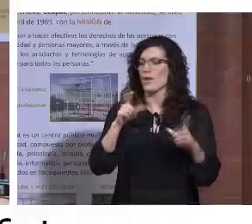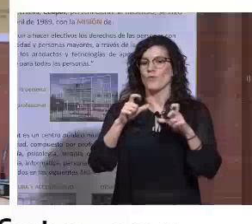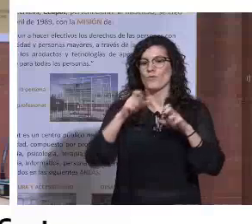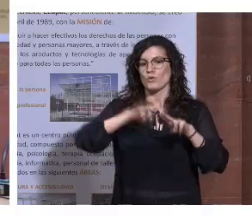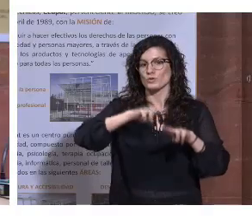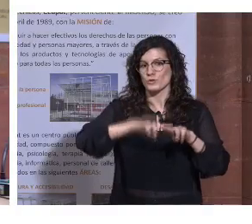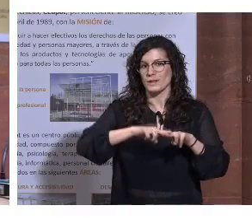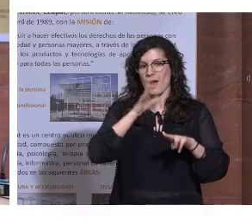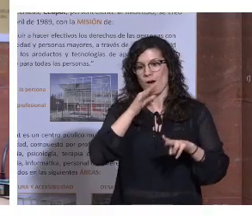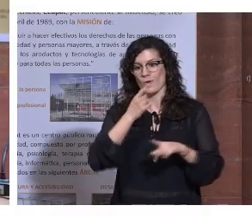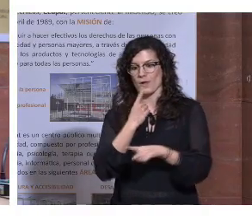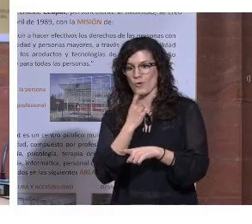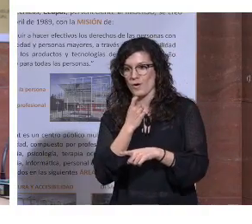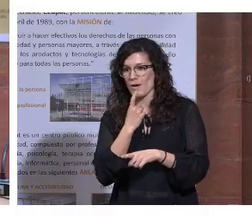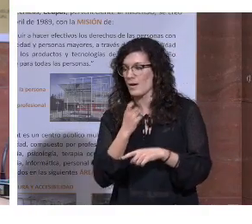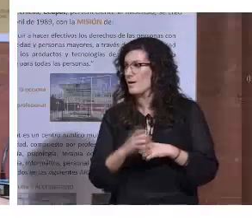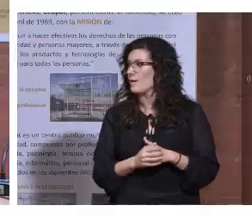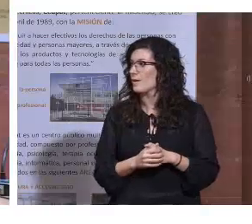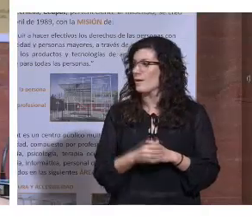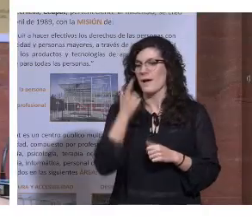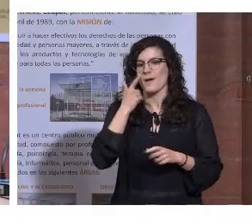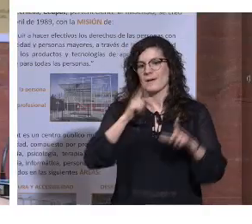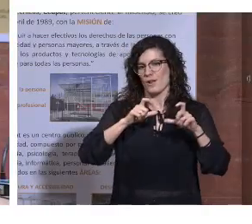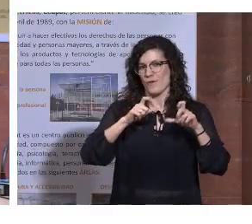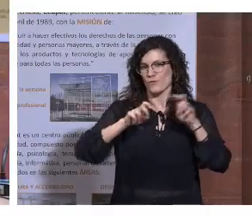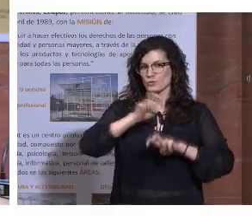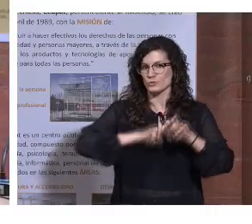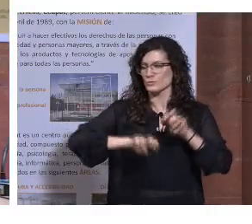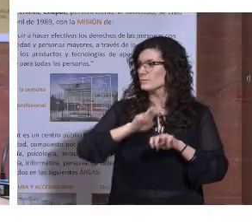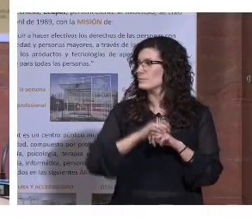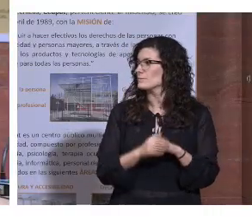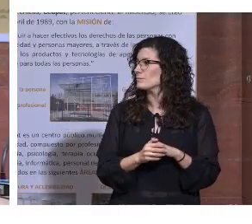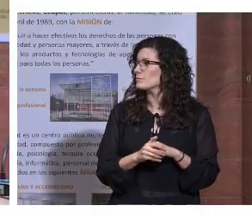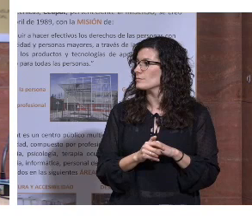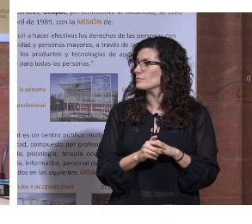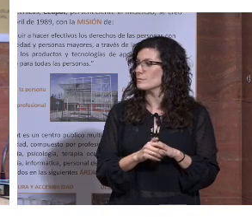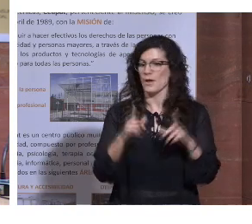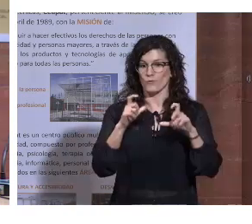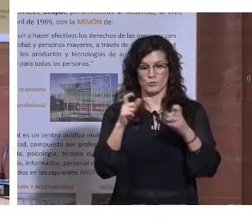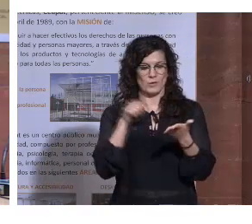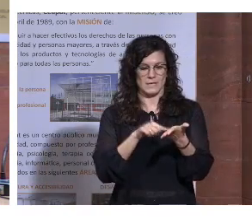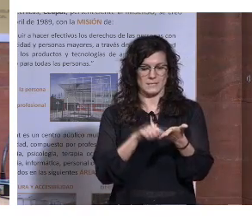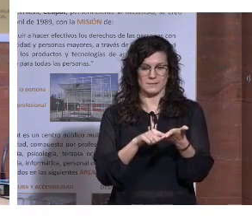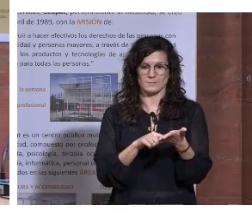y ahora es roja. La foto que hemos hecho. Ahí la primera. Es esta.